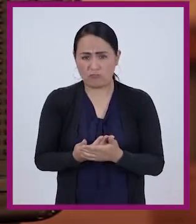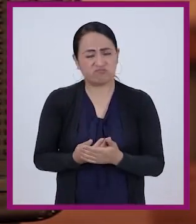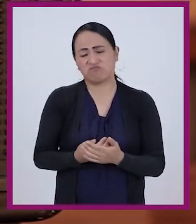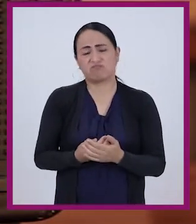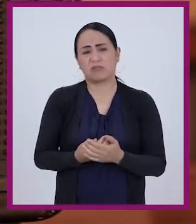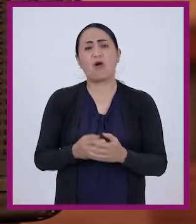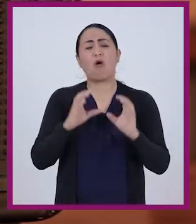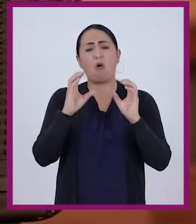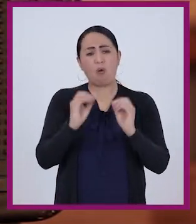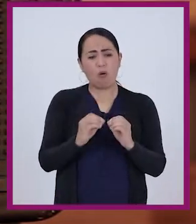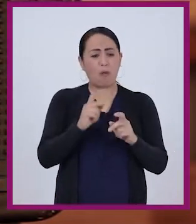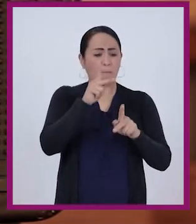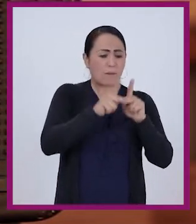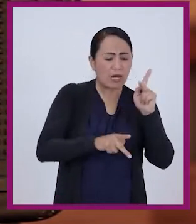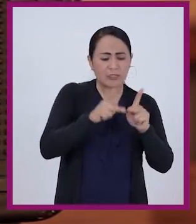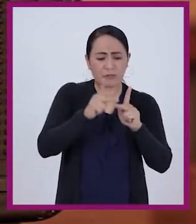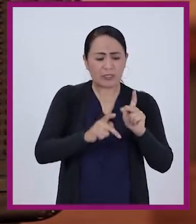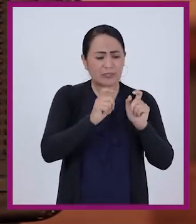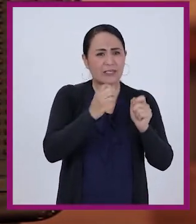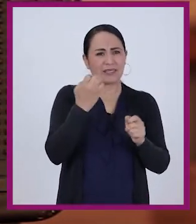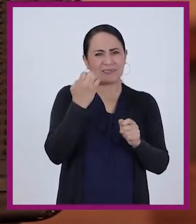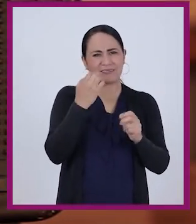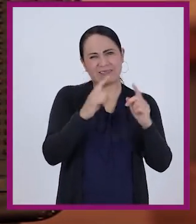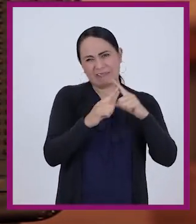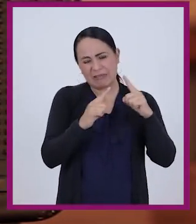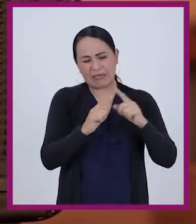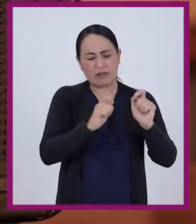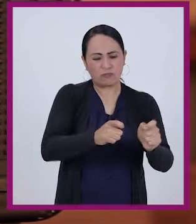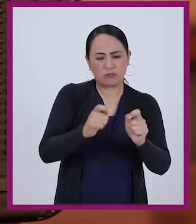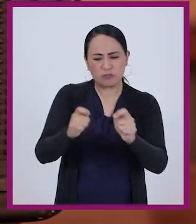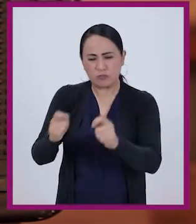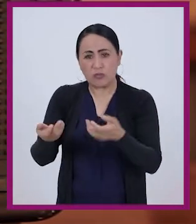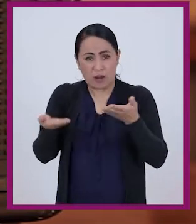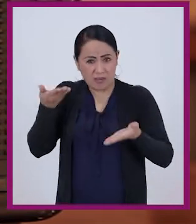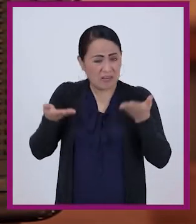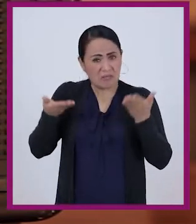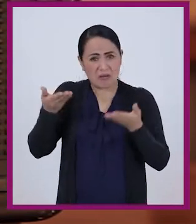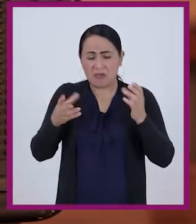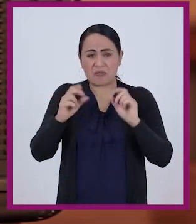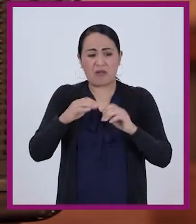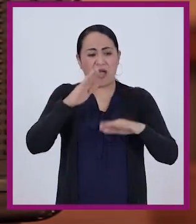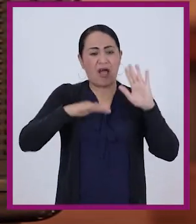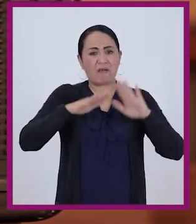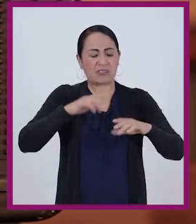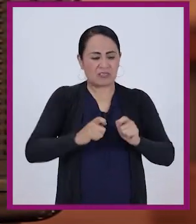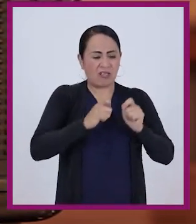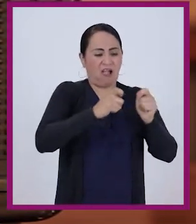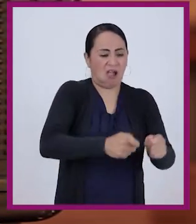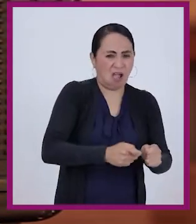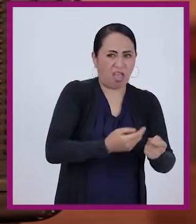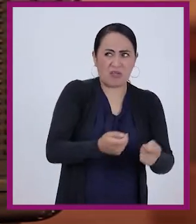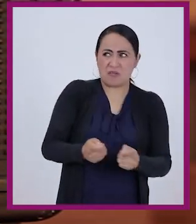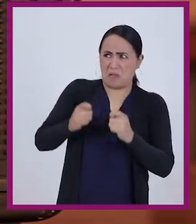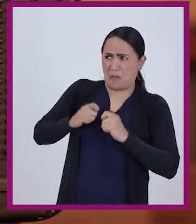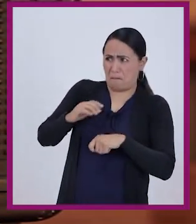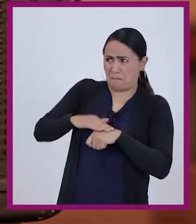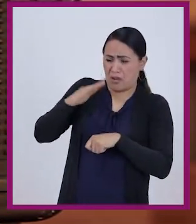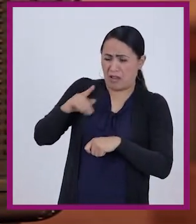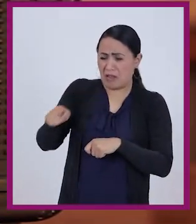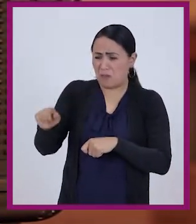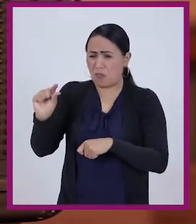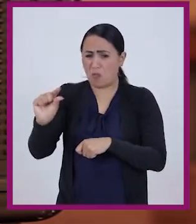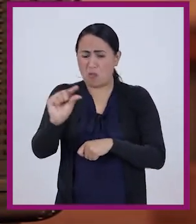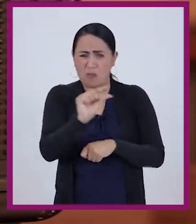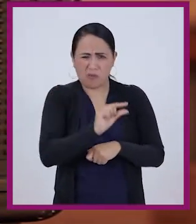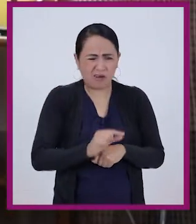se dividan bien las tareas. No se logra repartir bien el trabajo, por lo que luego a uno le toca hacer más que todos los demás, lo que se vuelve